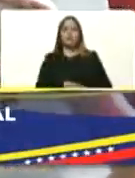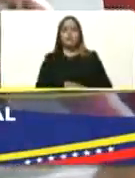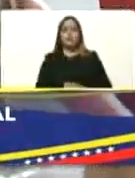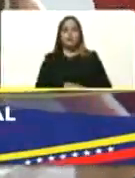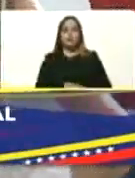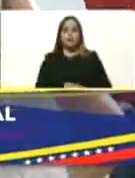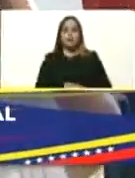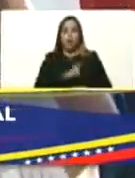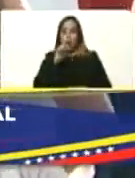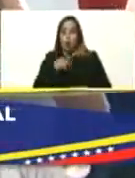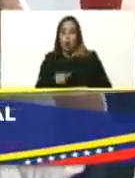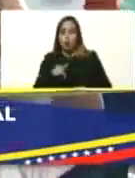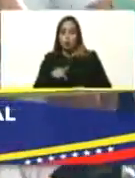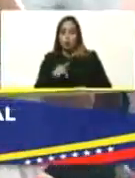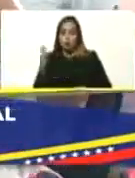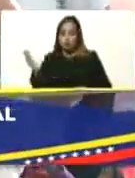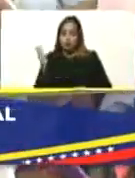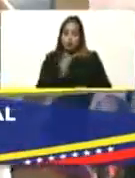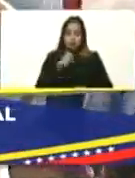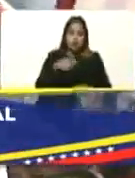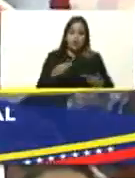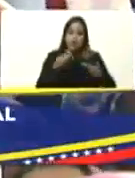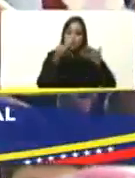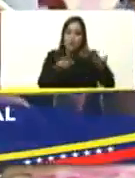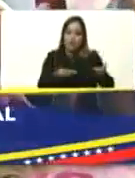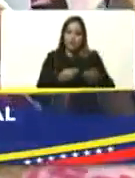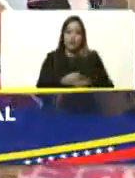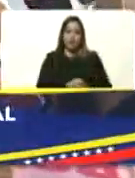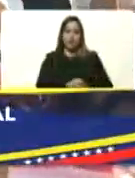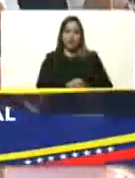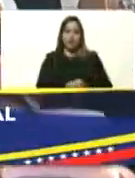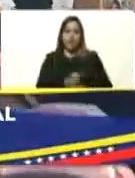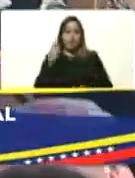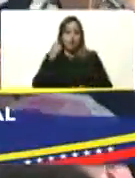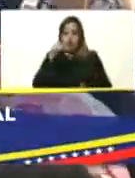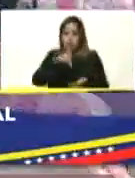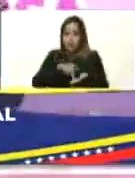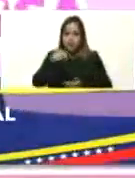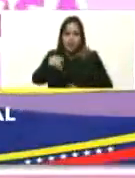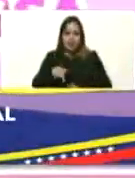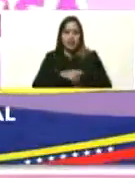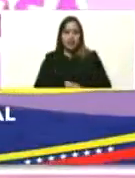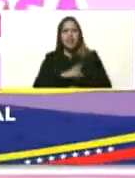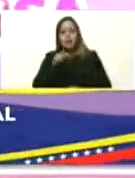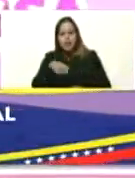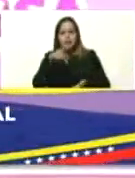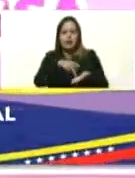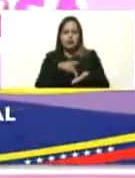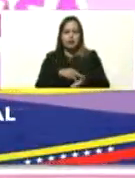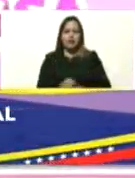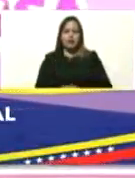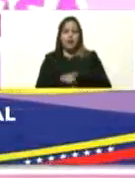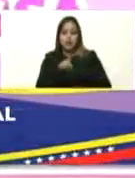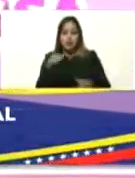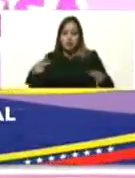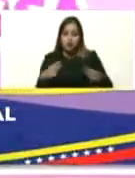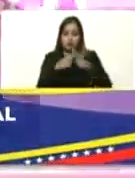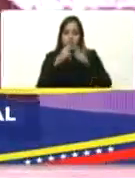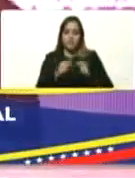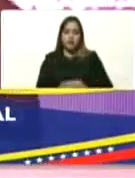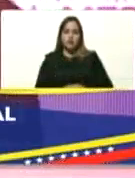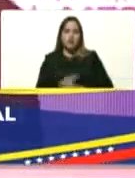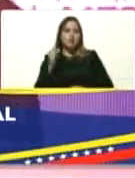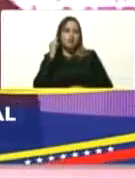Hoy vinimos a entregar, hermanas, las que están aquí, que además participaron en ese encuentro